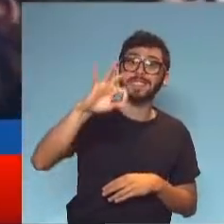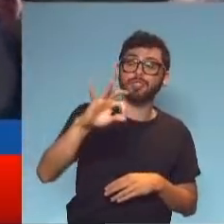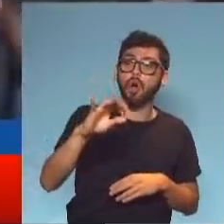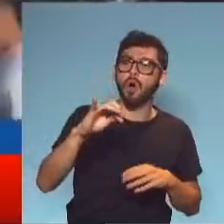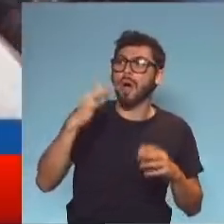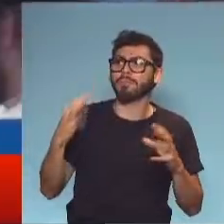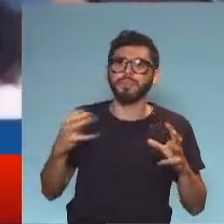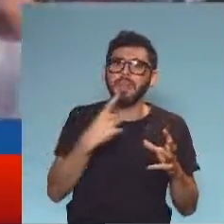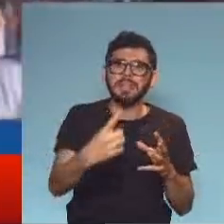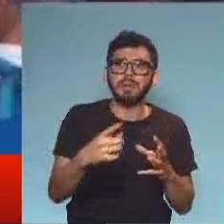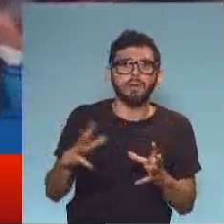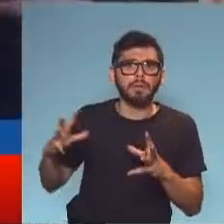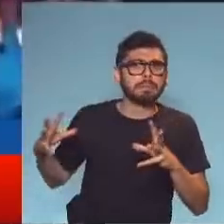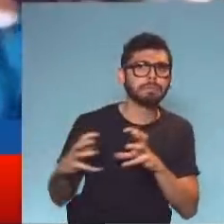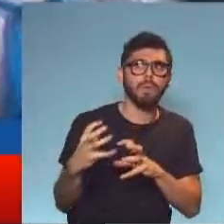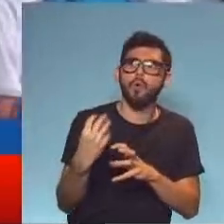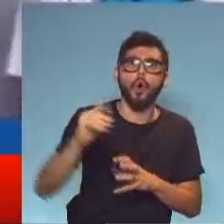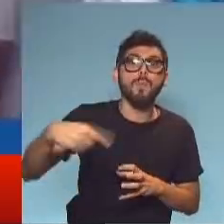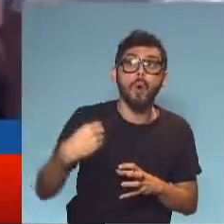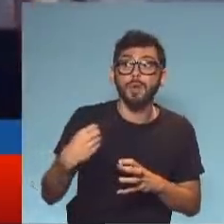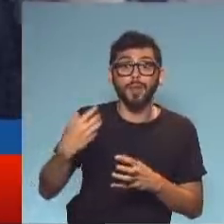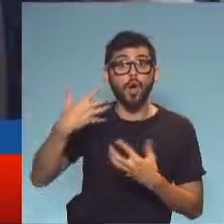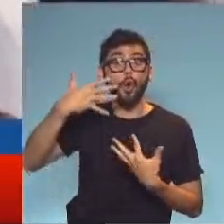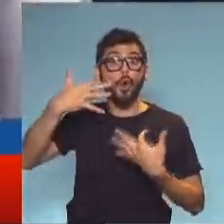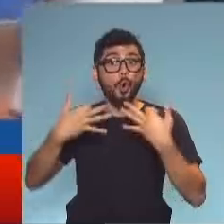todo esto, es que la justicia israelí